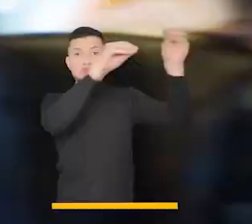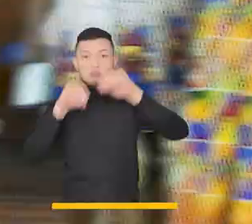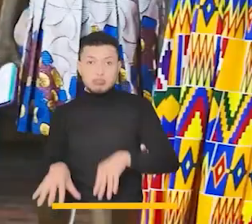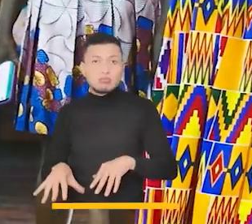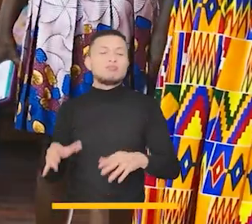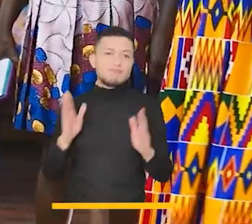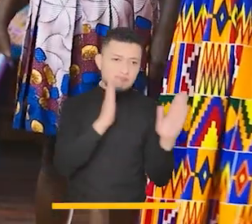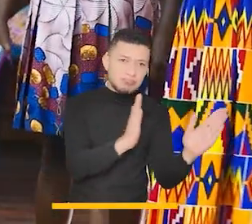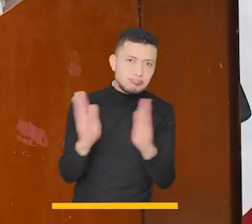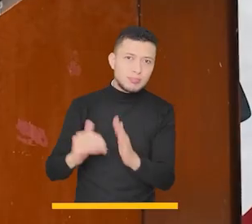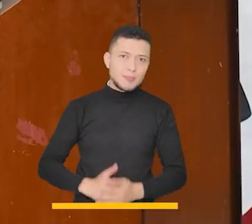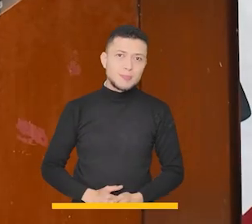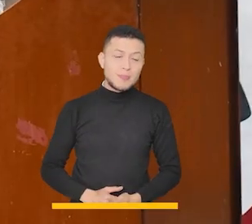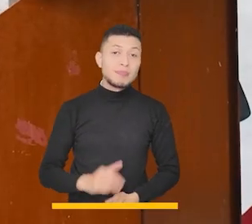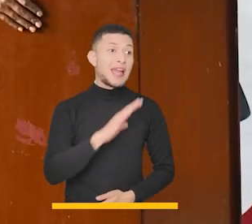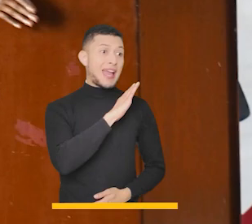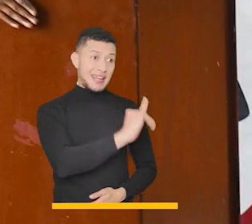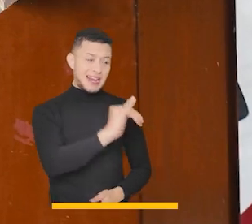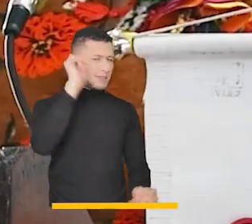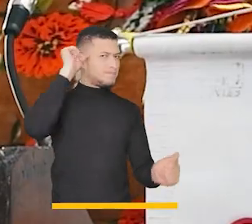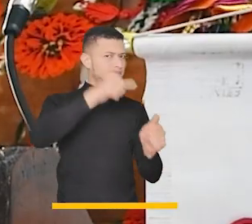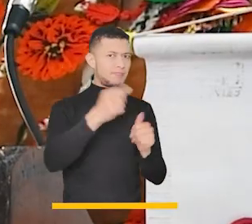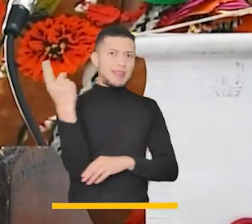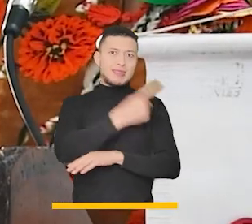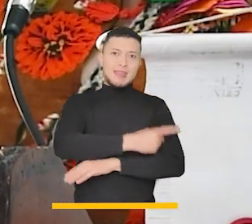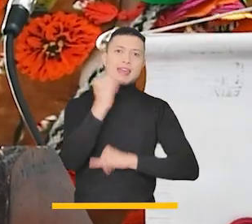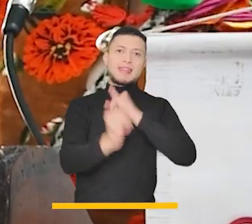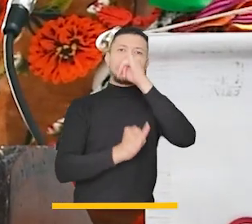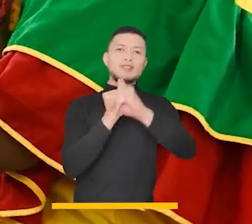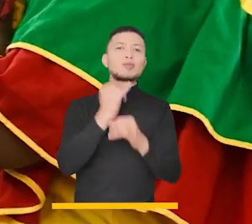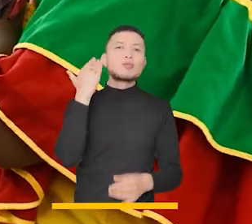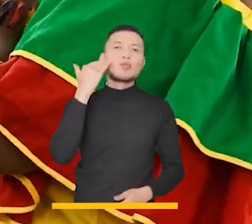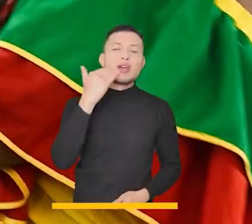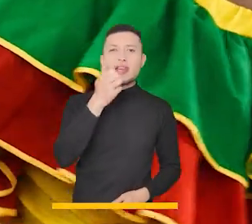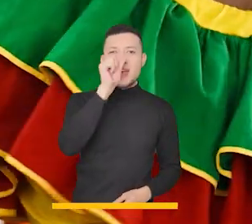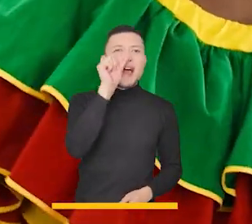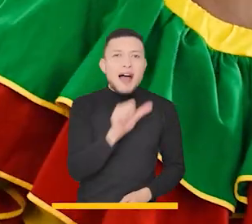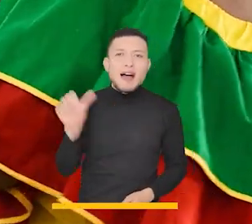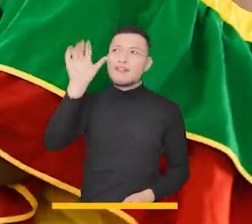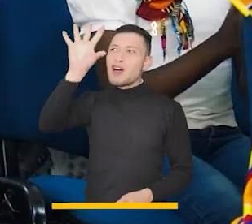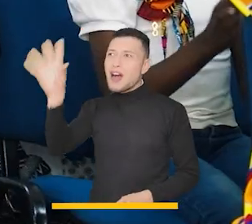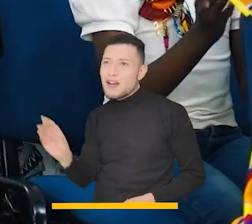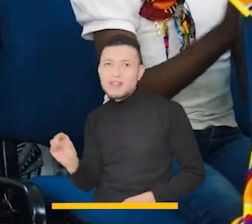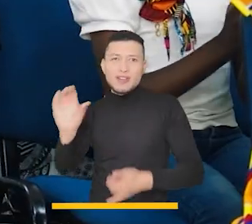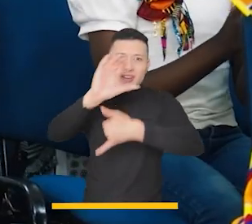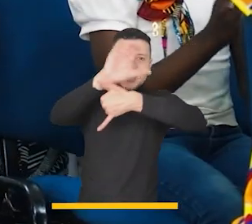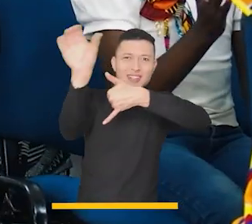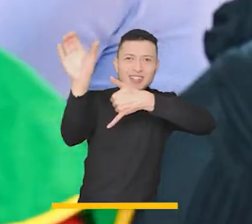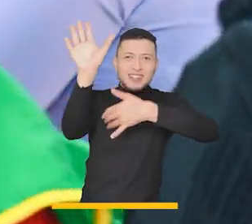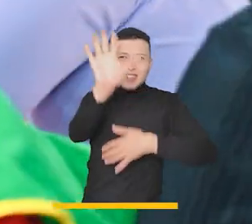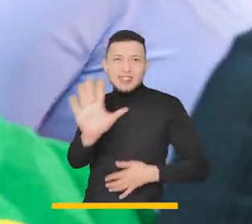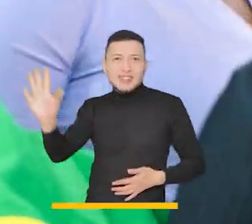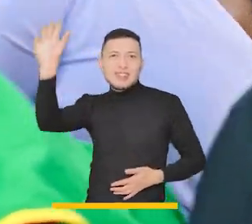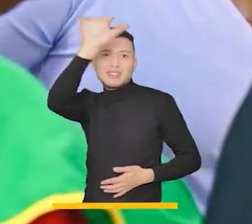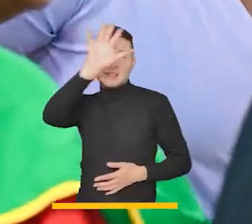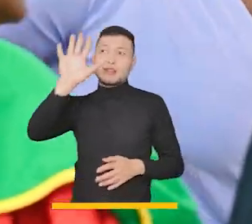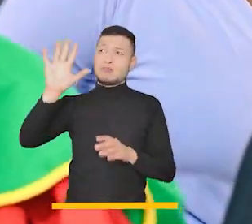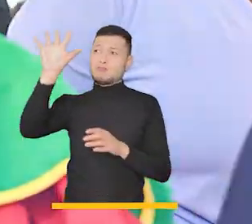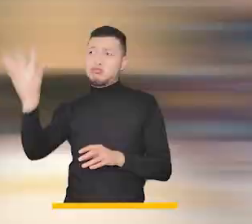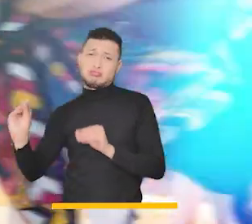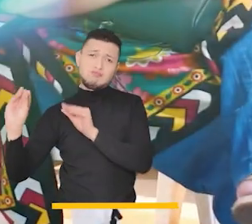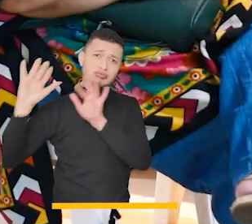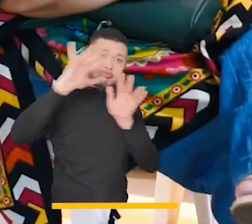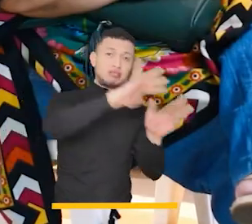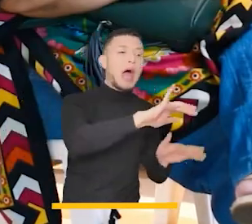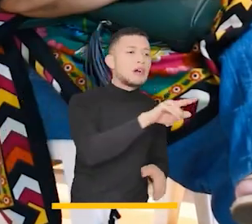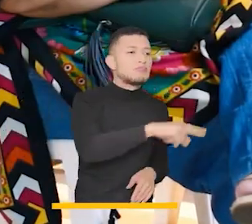retorno. Desde Cali conmemoramos el Día Internacional de las Mujeres Afroamericanas, Afrocaribeñas y de la Diáspora. Estuvimos